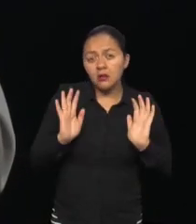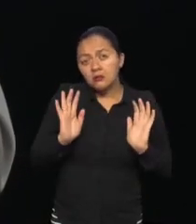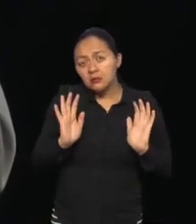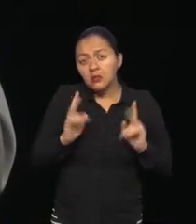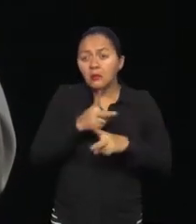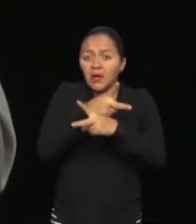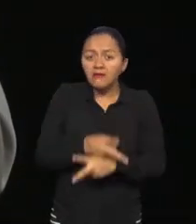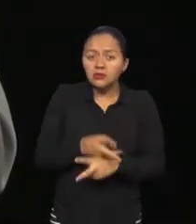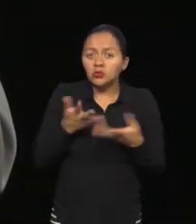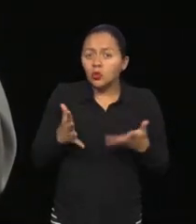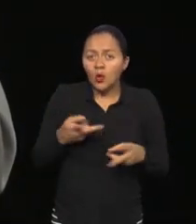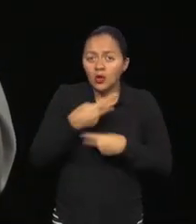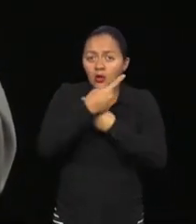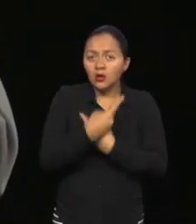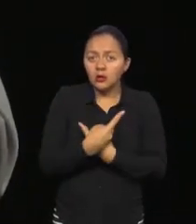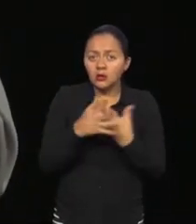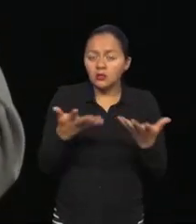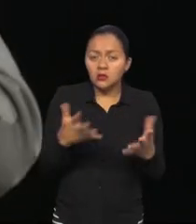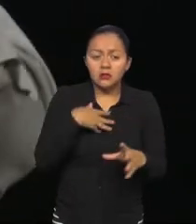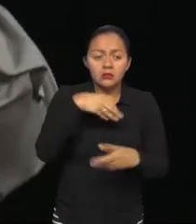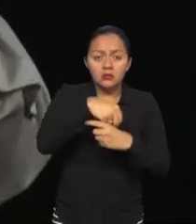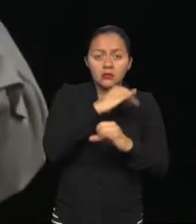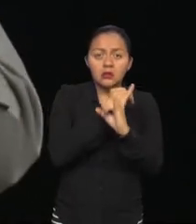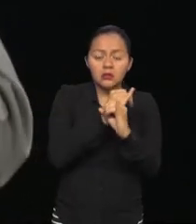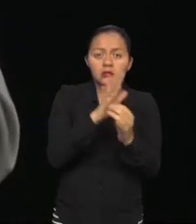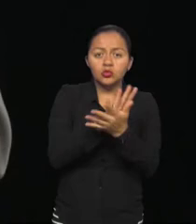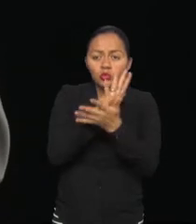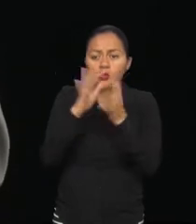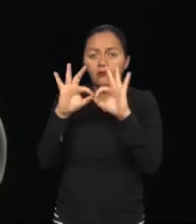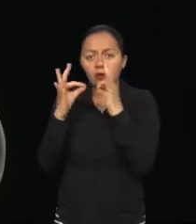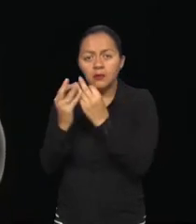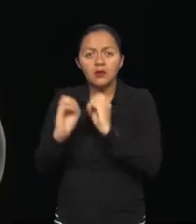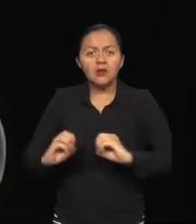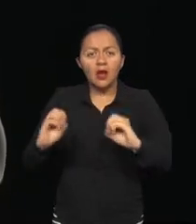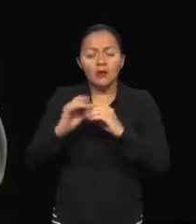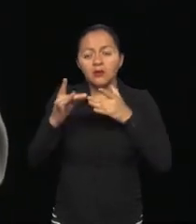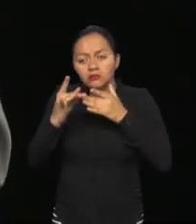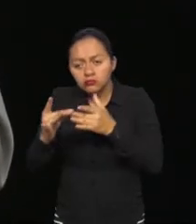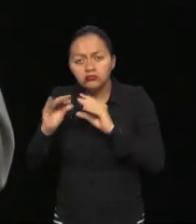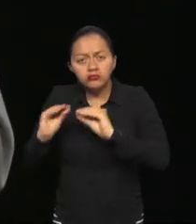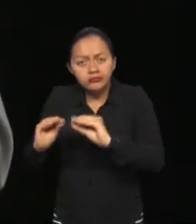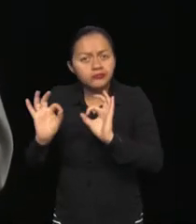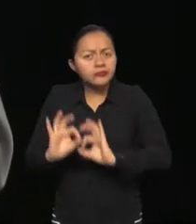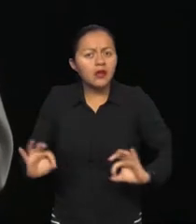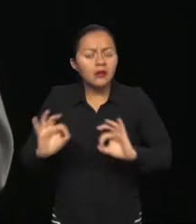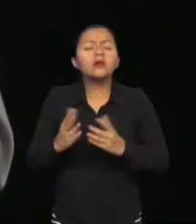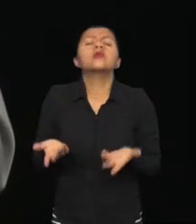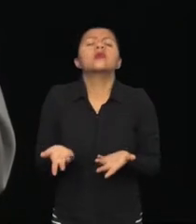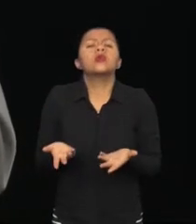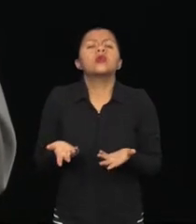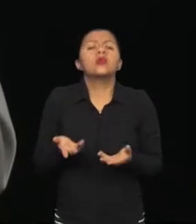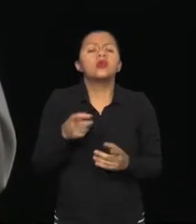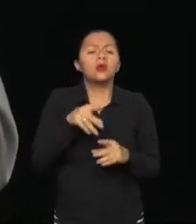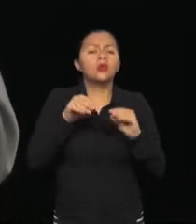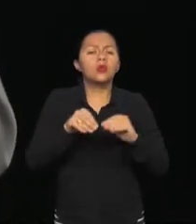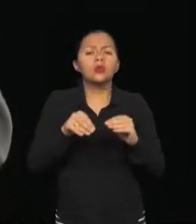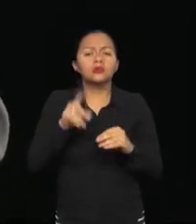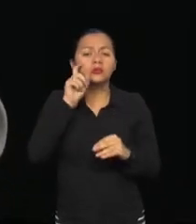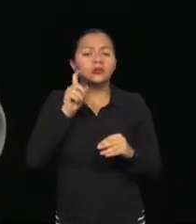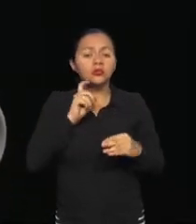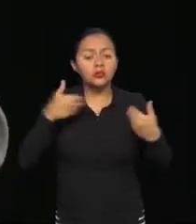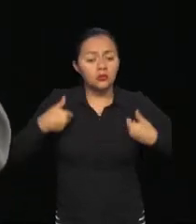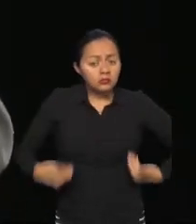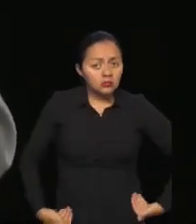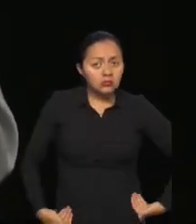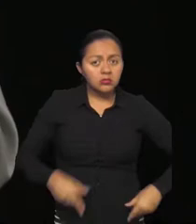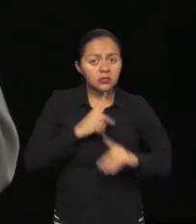prevenir directamente en las instituciones, en la familia, una buena orientación hacia la educación sexual de las